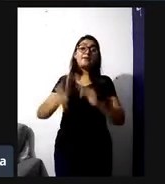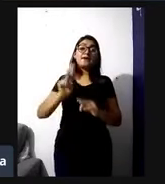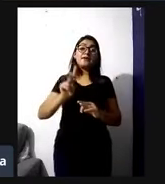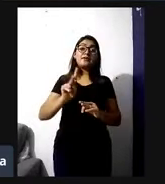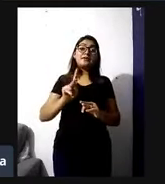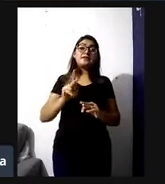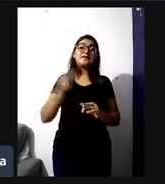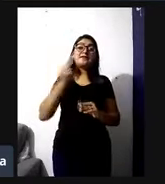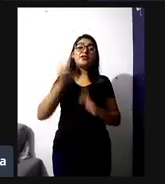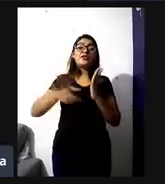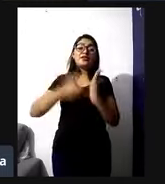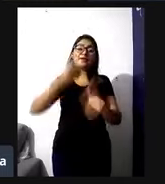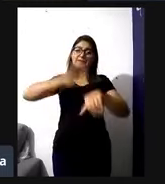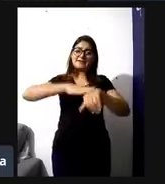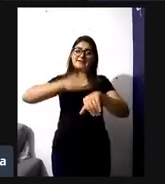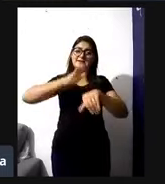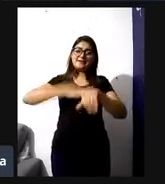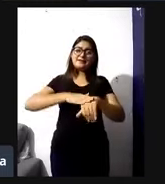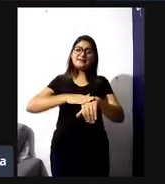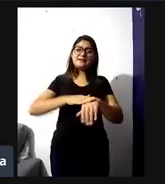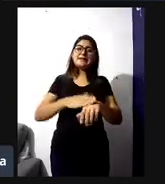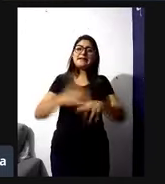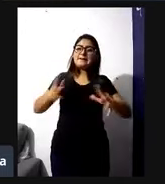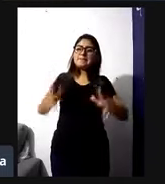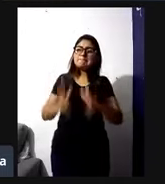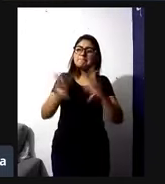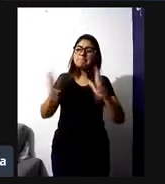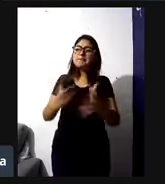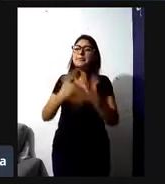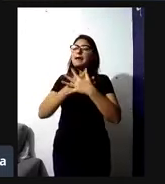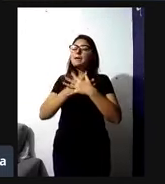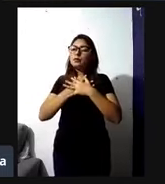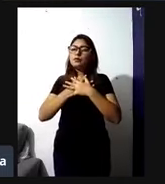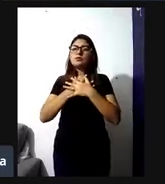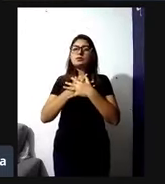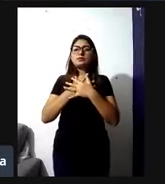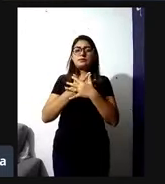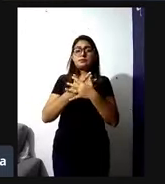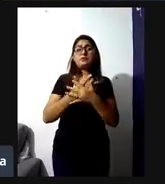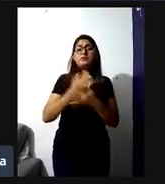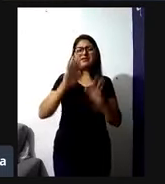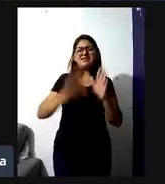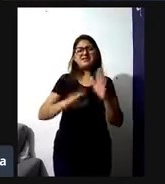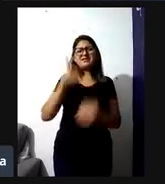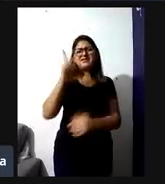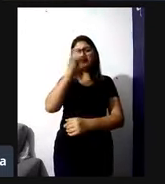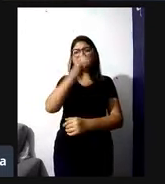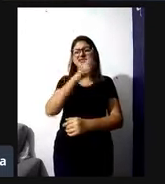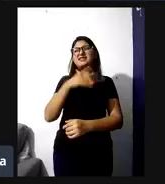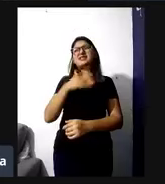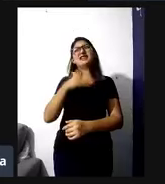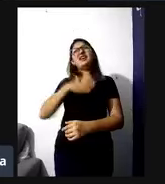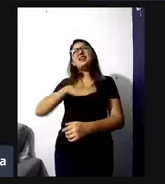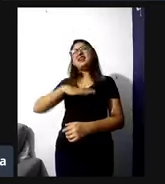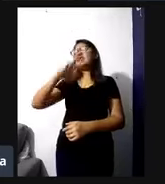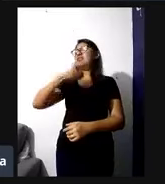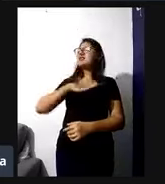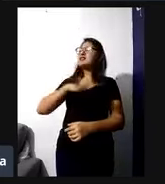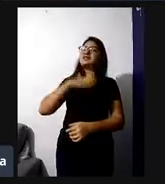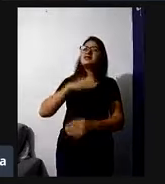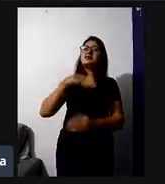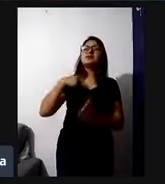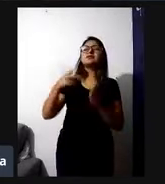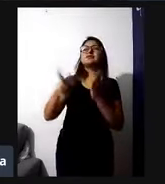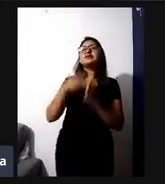más reforzar esos estímulos. Hay que hacerlo. Yo sé que a veces es complicado, que a veces resulta también un poco cansado,